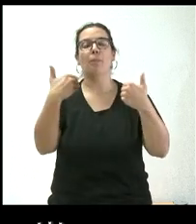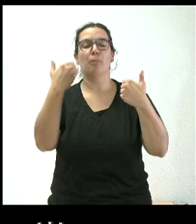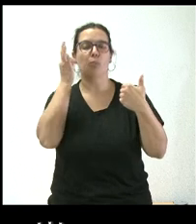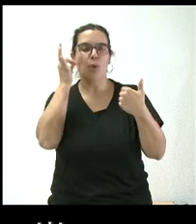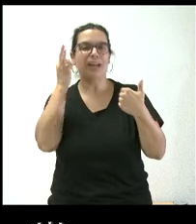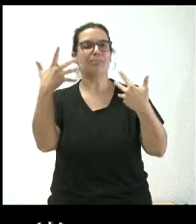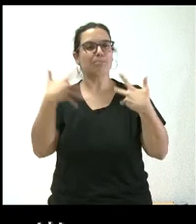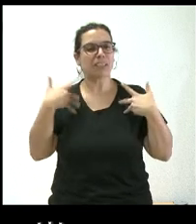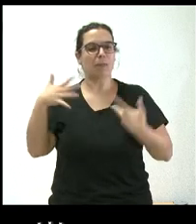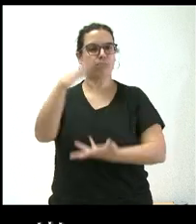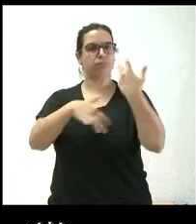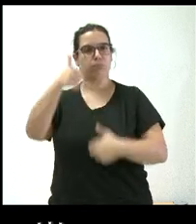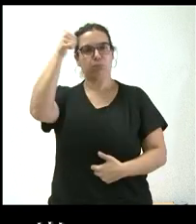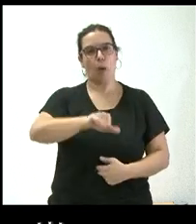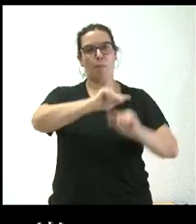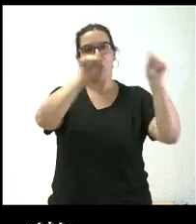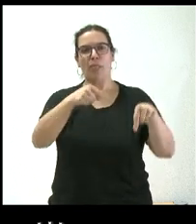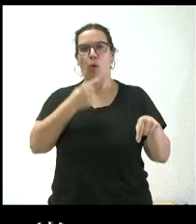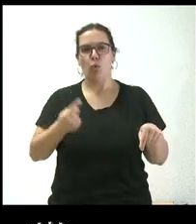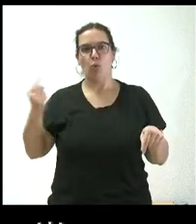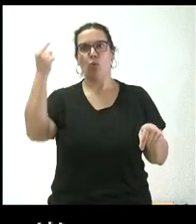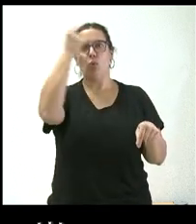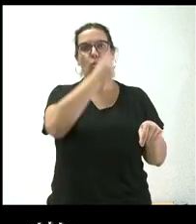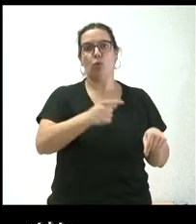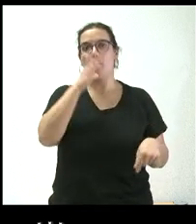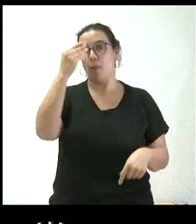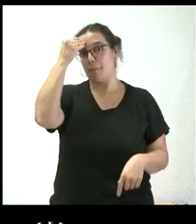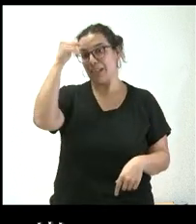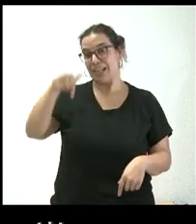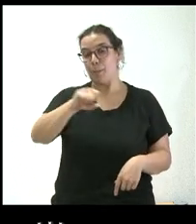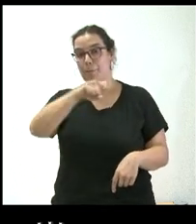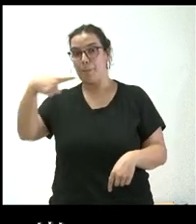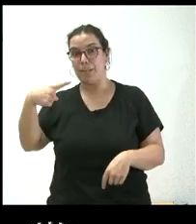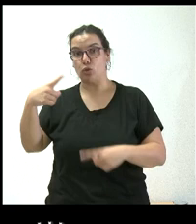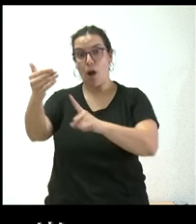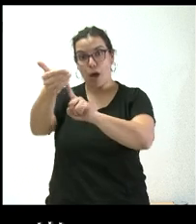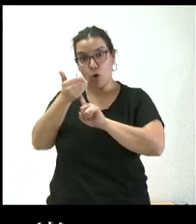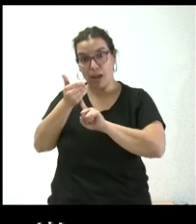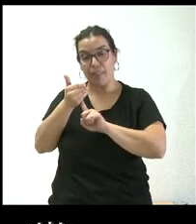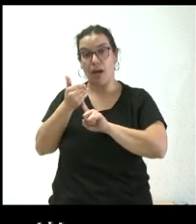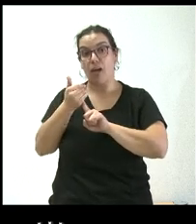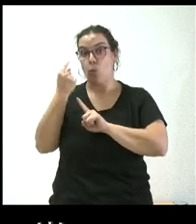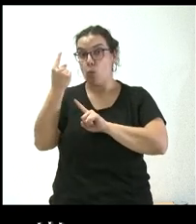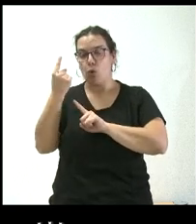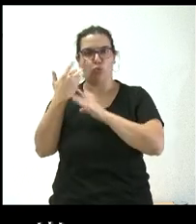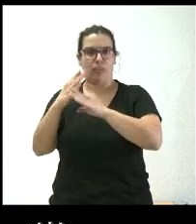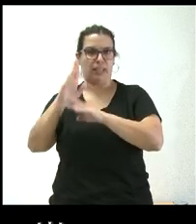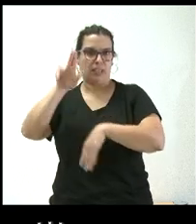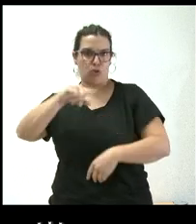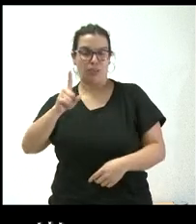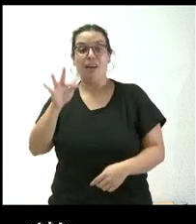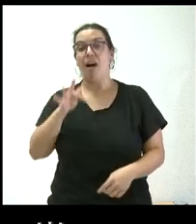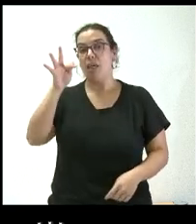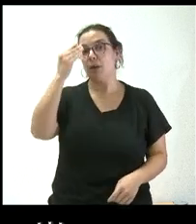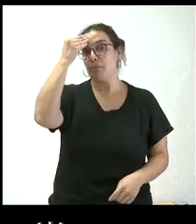cada provincia de Castilla y león pues consideran insuficiente el piso de acogida que actualmente funciona en Soria capital y además creen que